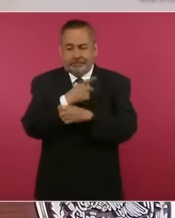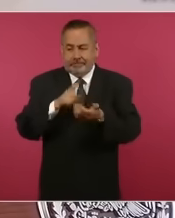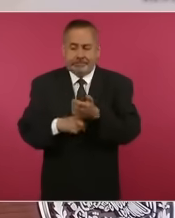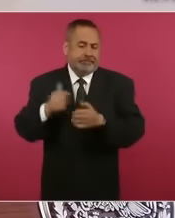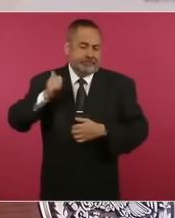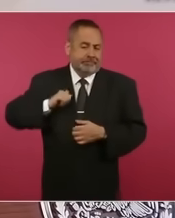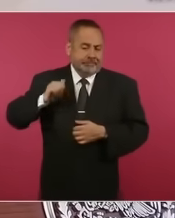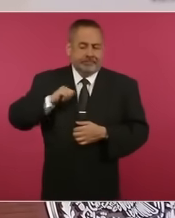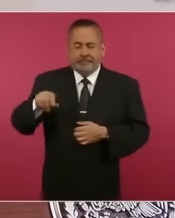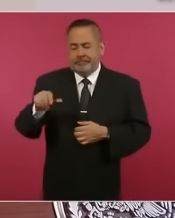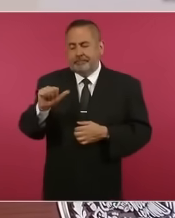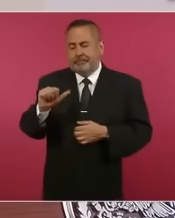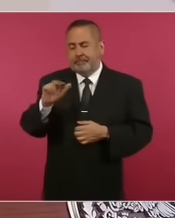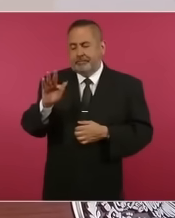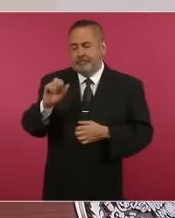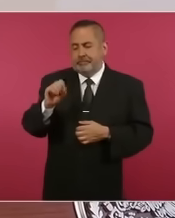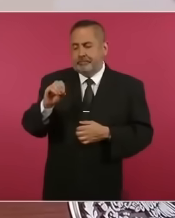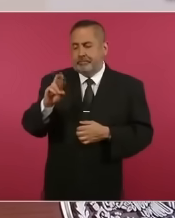tardaban años,